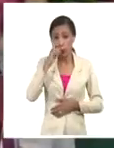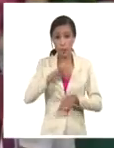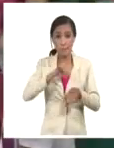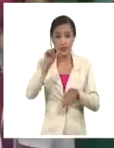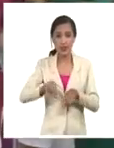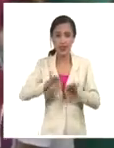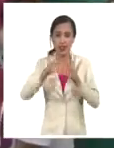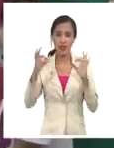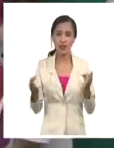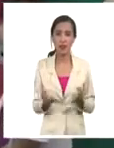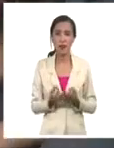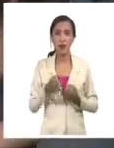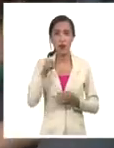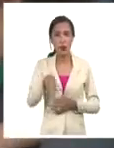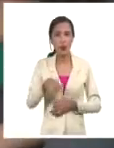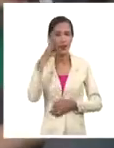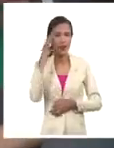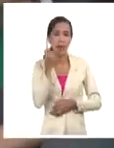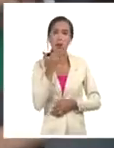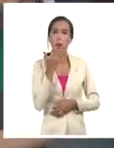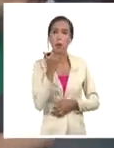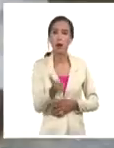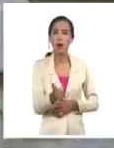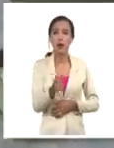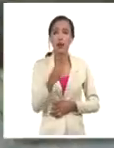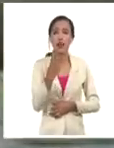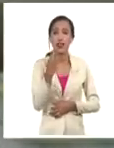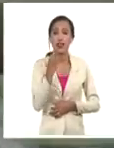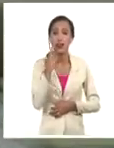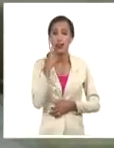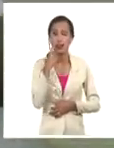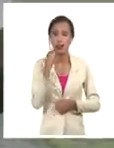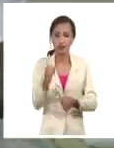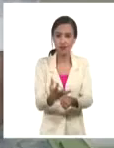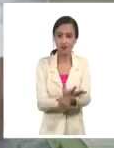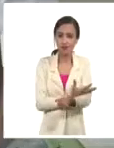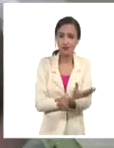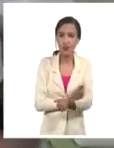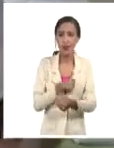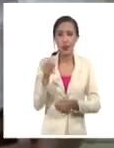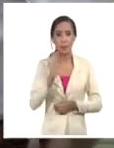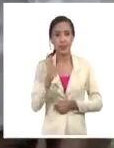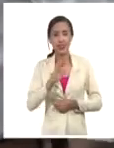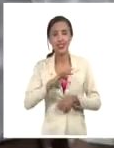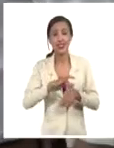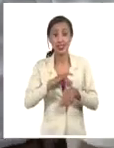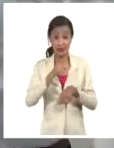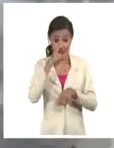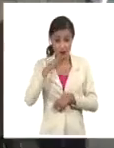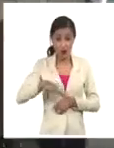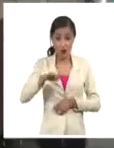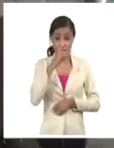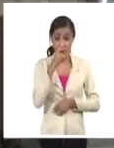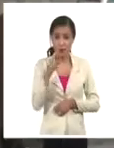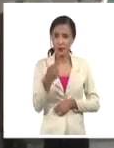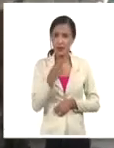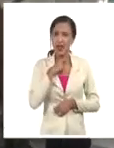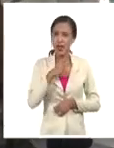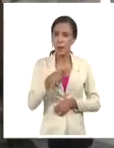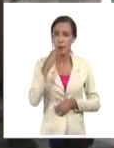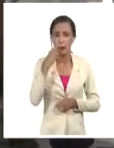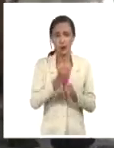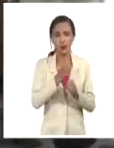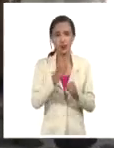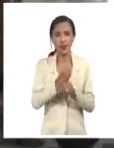familiares. Hoy los entendemos mejor, aseveró, impresionado al despedirse de los protagonistas de este hermoso ejemplo de la obra